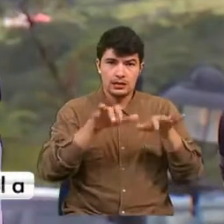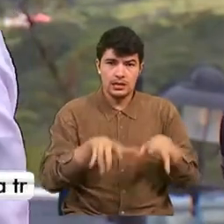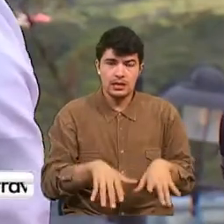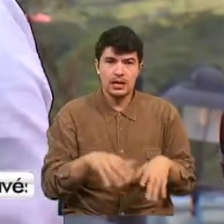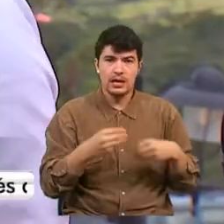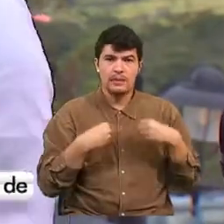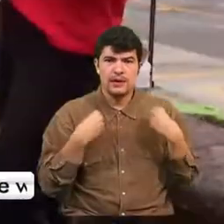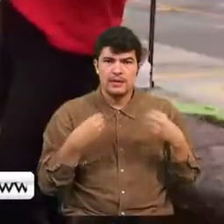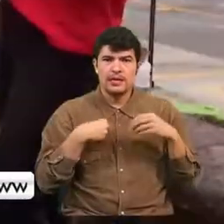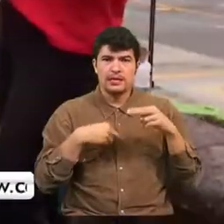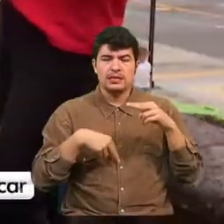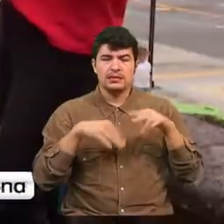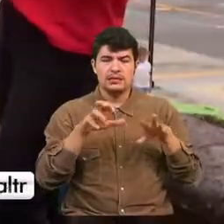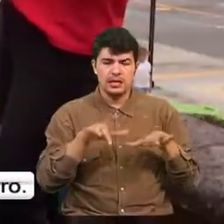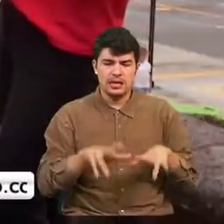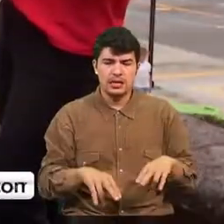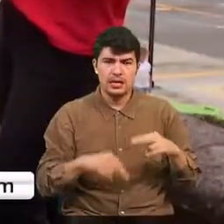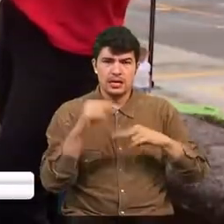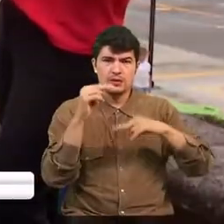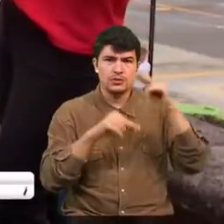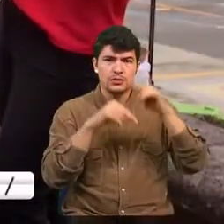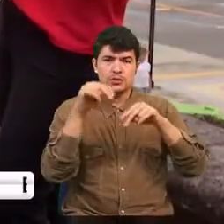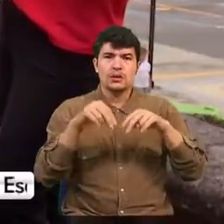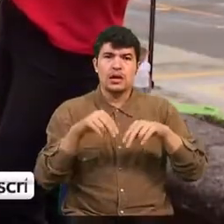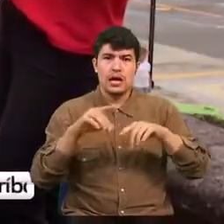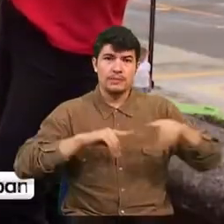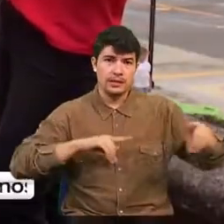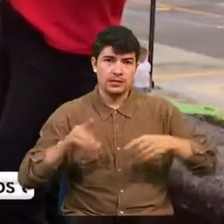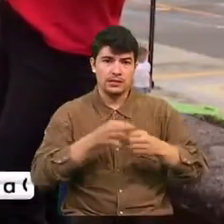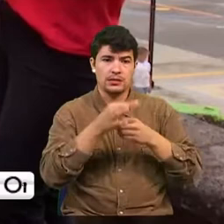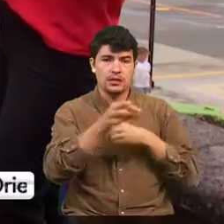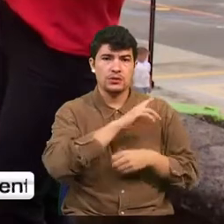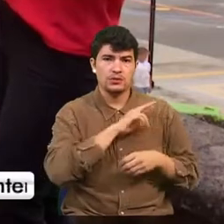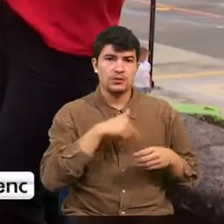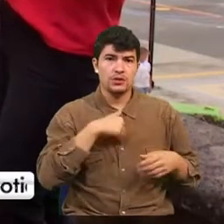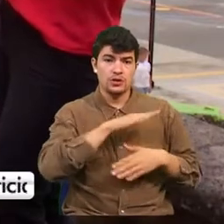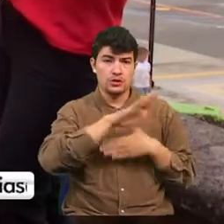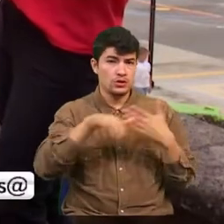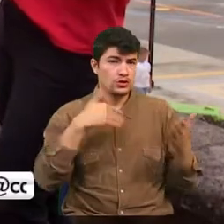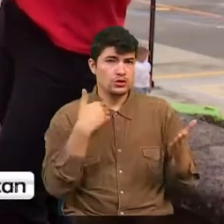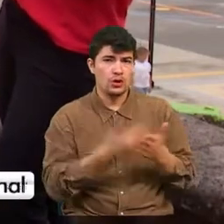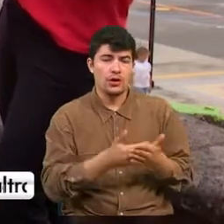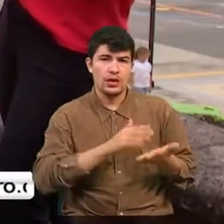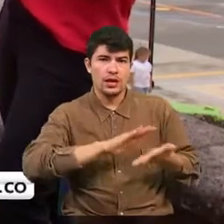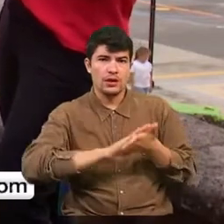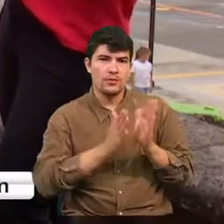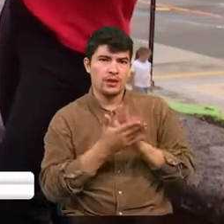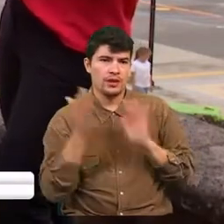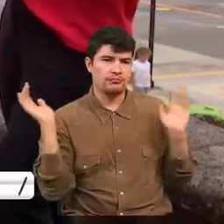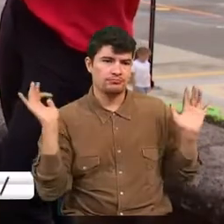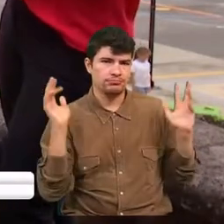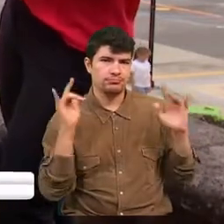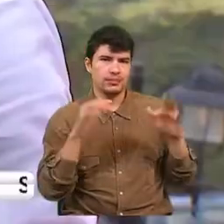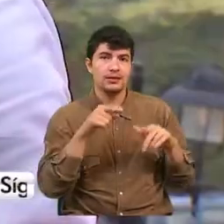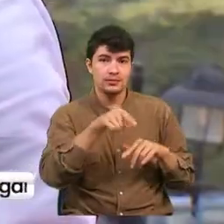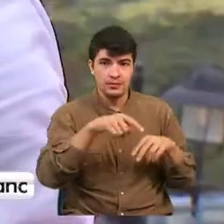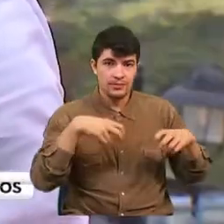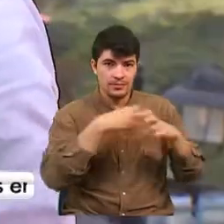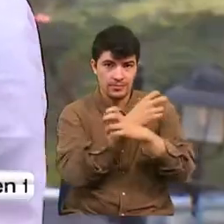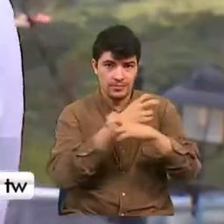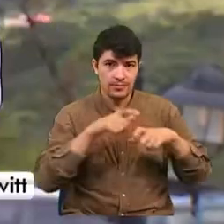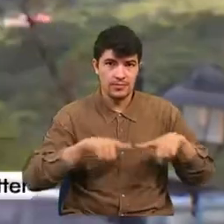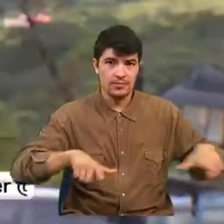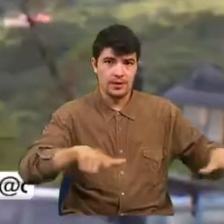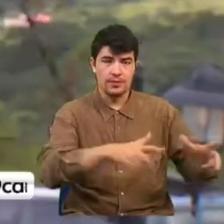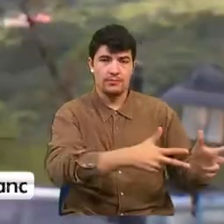señor Secretario de Infraestructura y con la Administración Municipal, vinculamos a toda la comunidad que hace parte del marco del Parque Principal de Puente